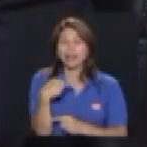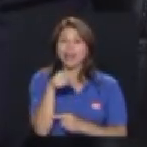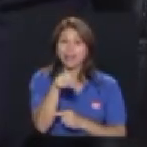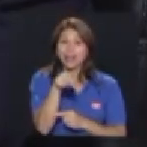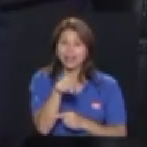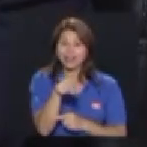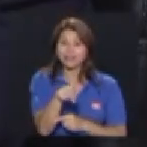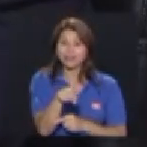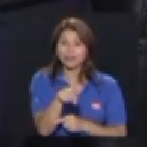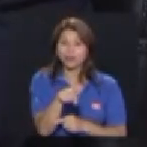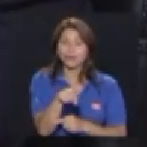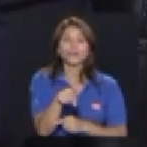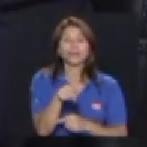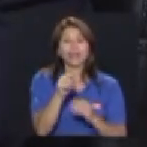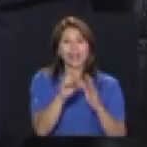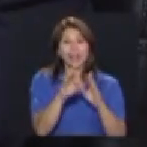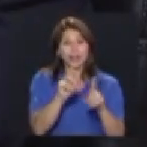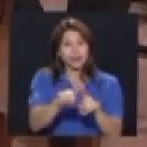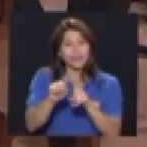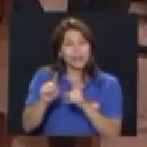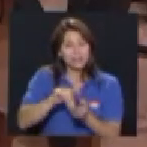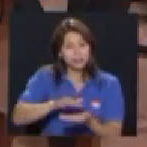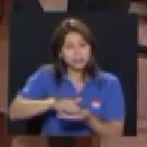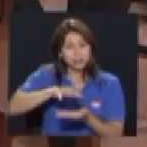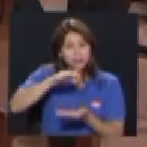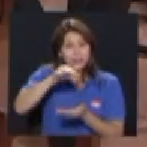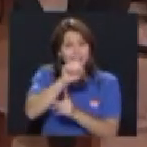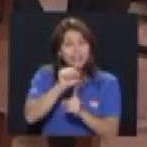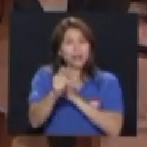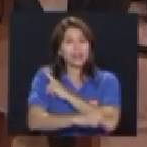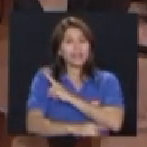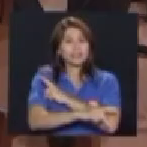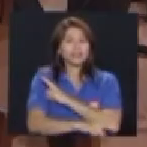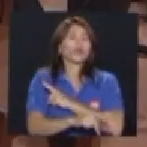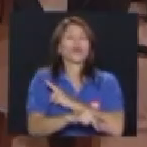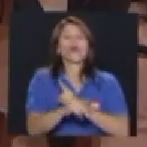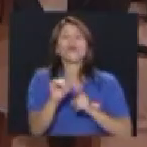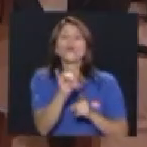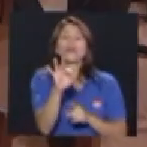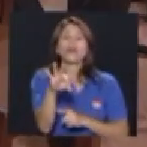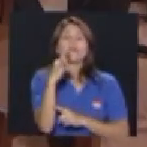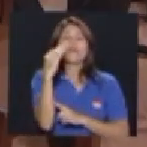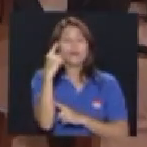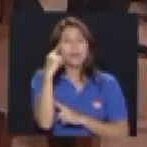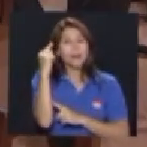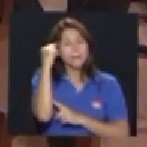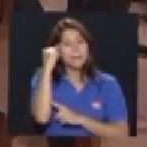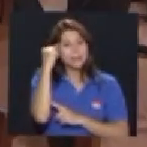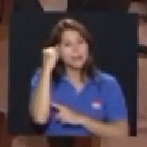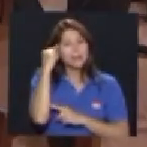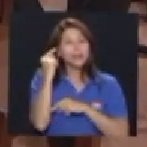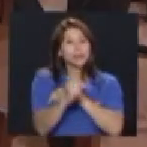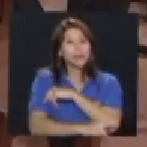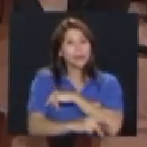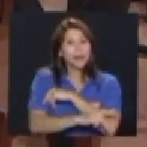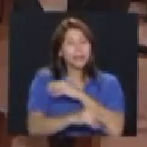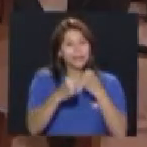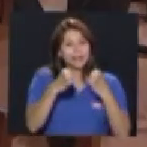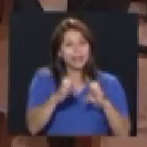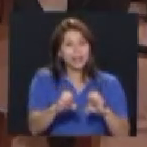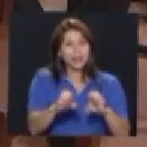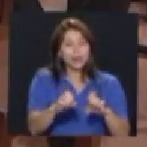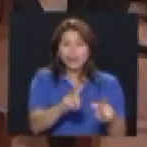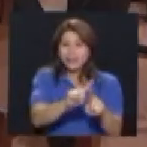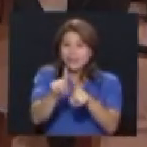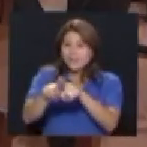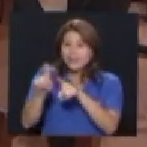estratégico para el país, en donde tirios, troyanos, tirias y troyanas encontraran un referente